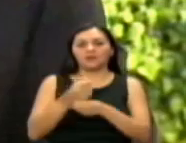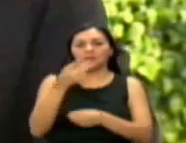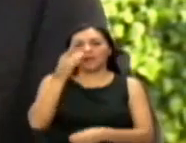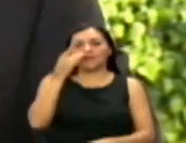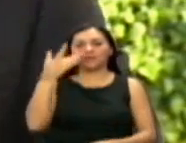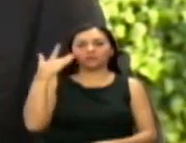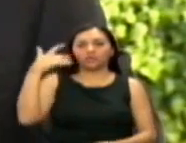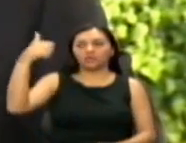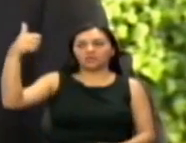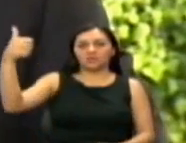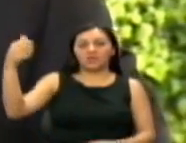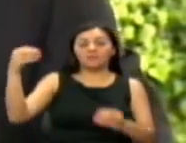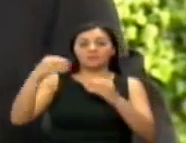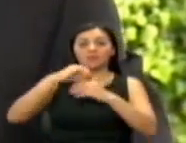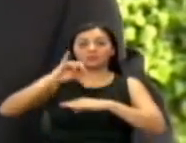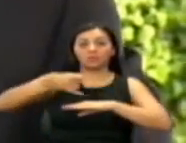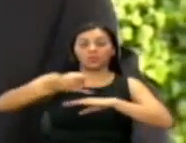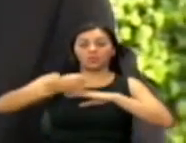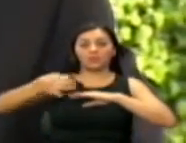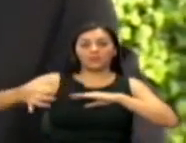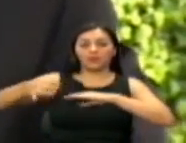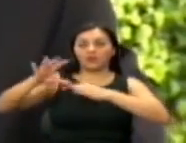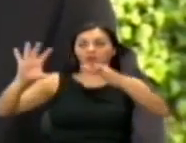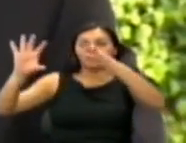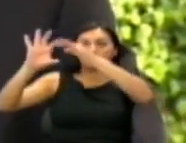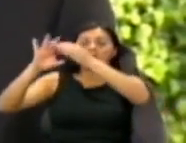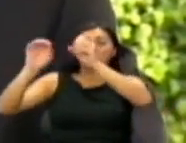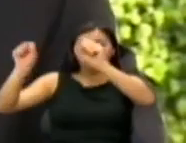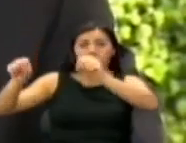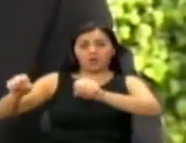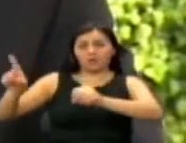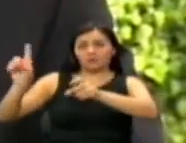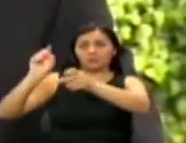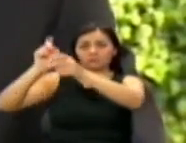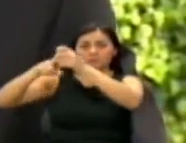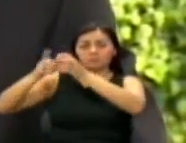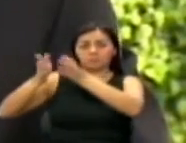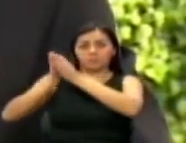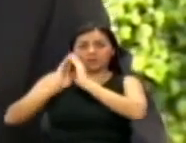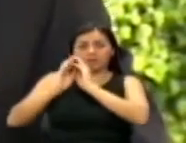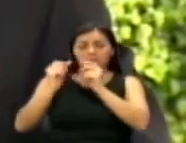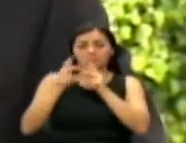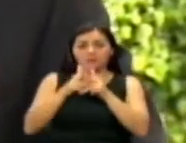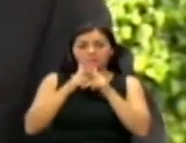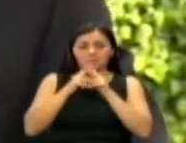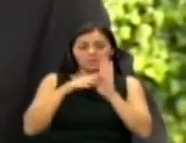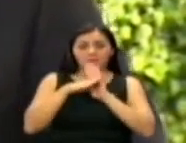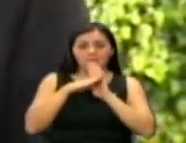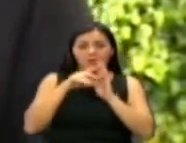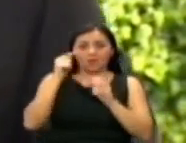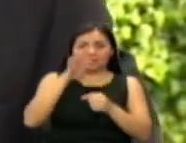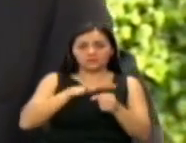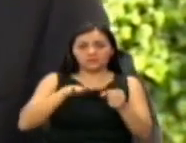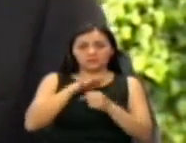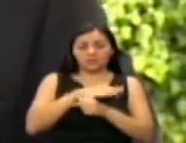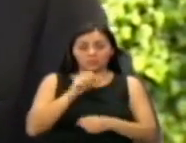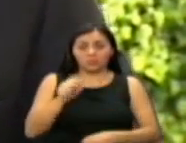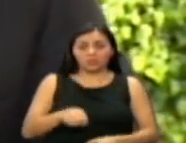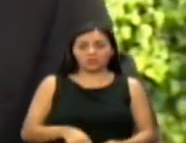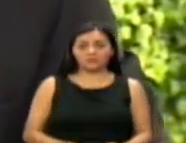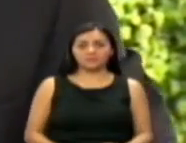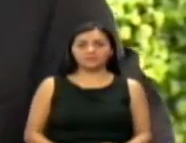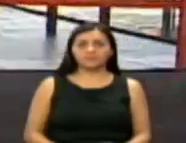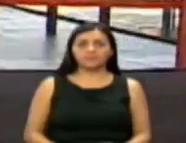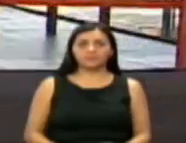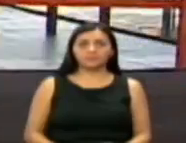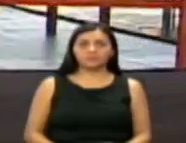también hay trabajo con juntas parroquiales, pero las juntas parroquiales pueden pedir crédito en el BEDE y crédito subsidiado incluso. Señor presidente, usted